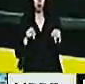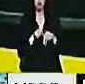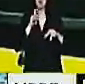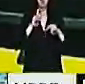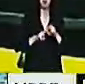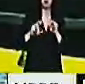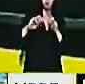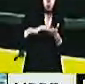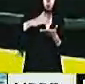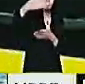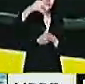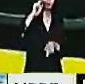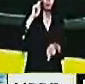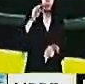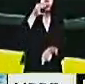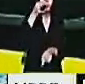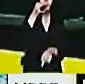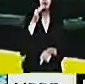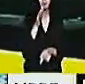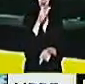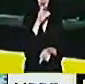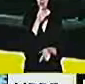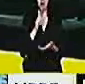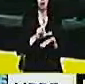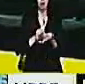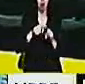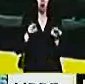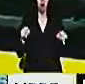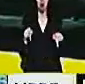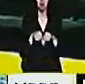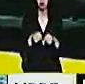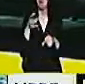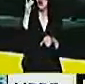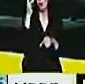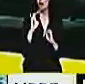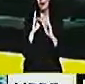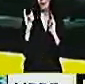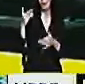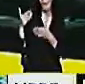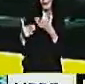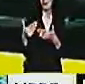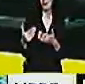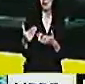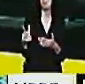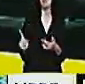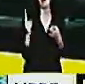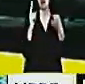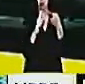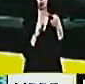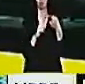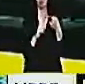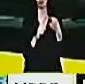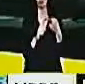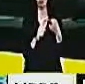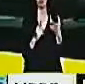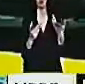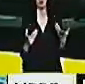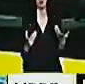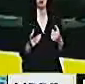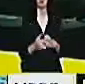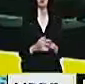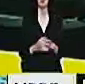a sus clases. Por lo tanto, la única forma de avanzar, primero, por un lado, es que esto que entregamos de forma